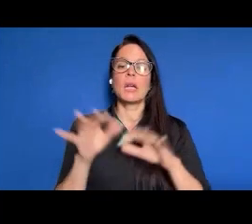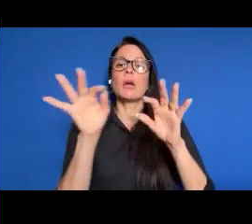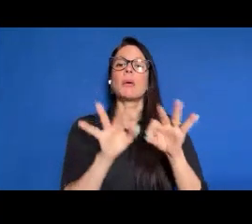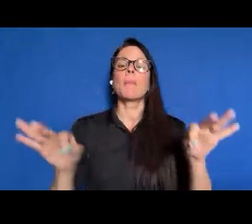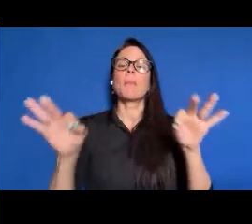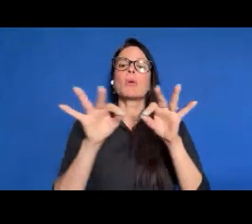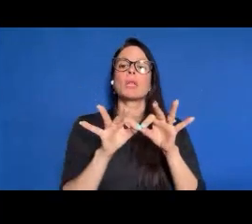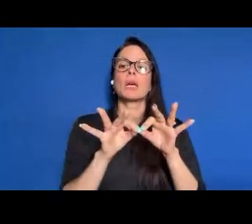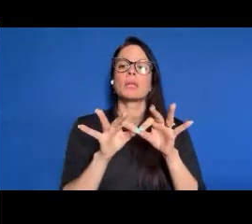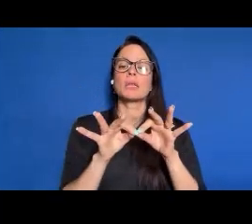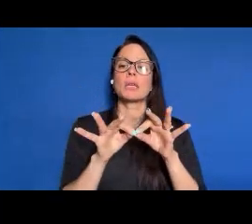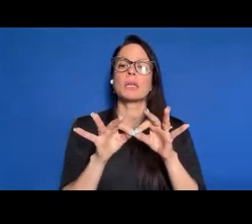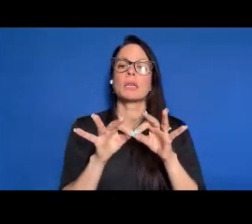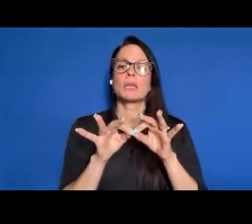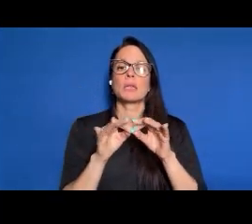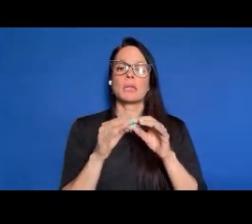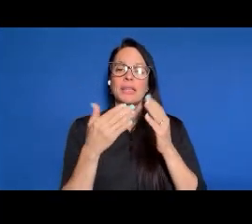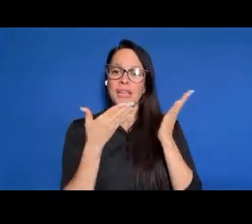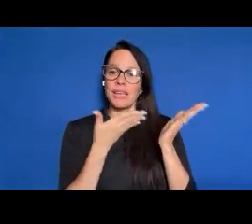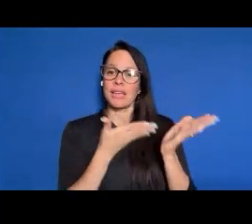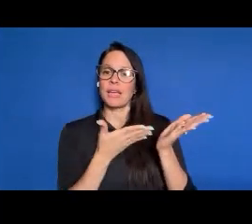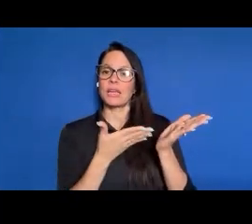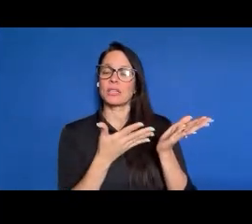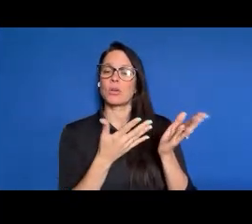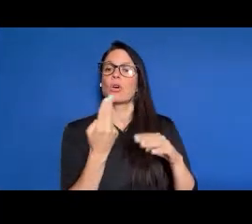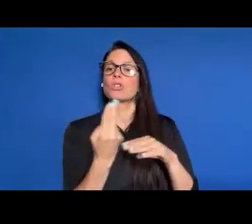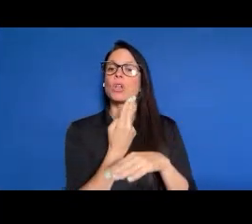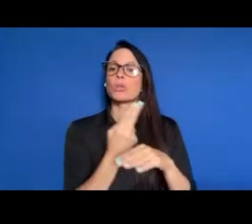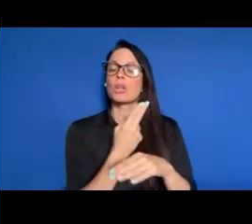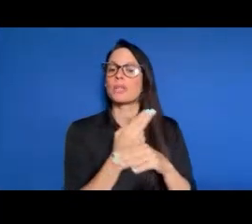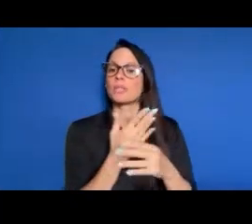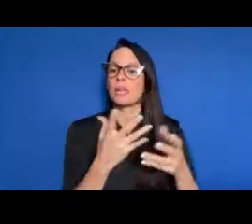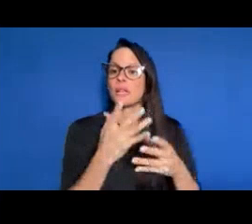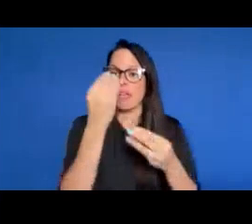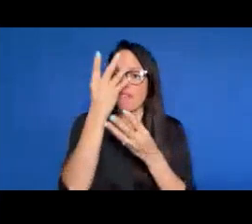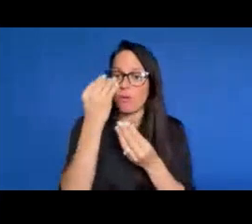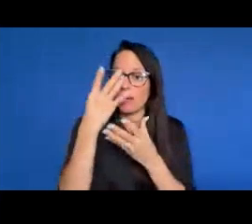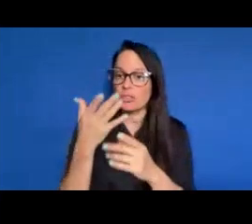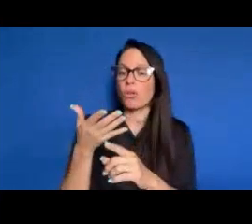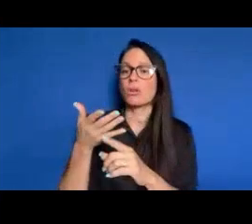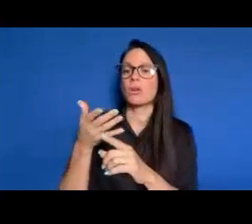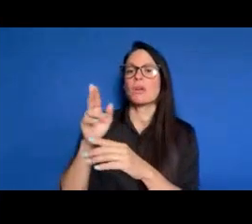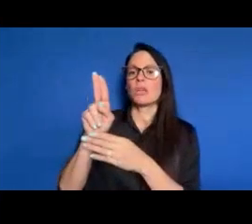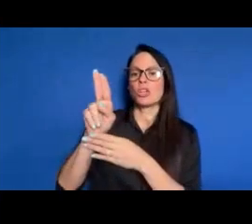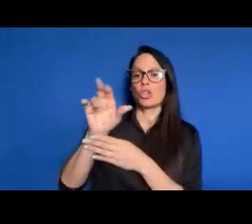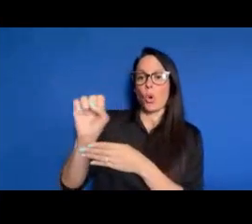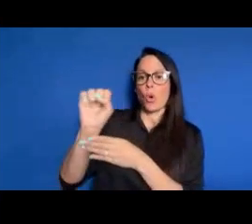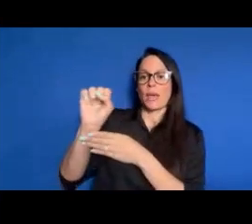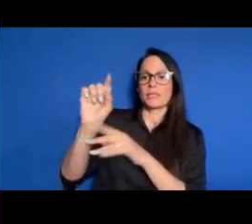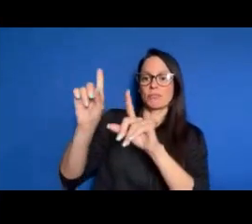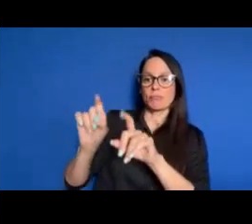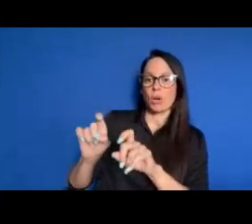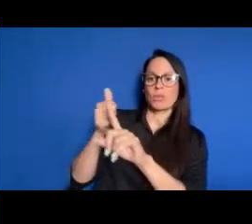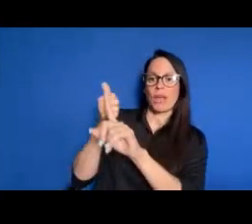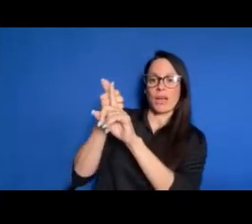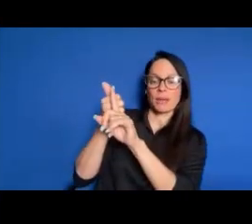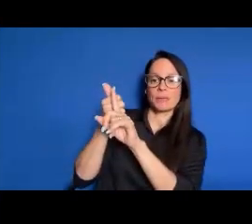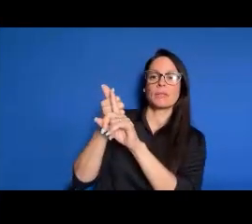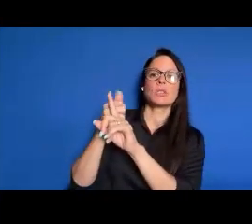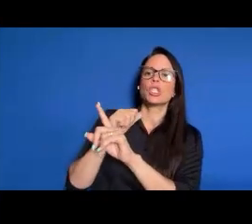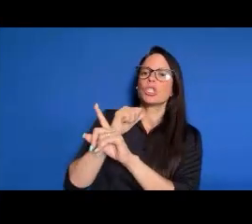esto se utiliza lo que son los datos de la encuesta de la comunidad de Estados Unidos. Así que esto no necesariamente va a reflejar la